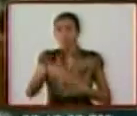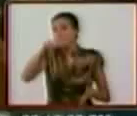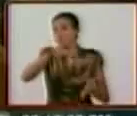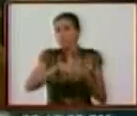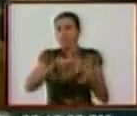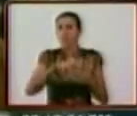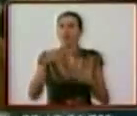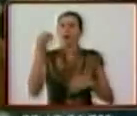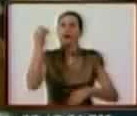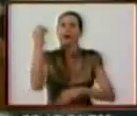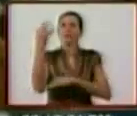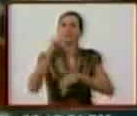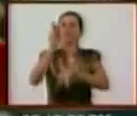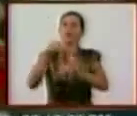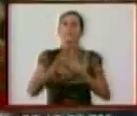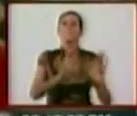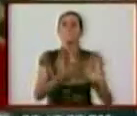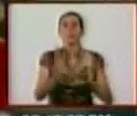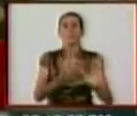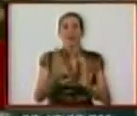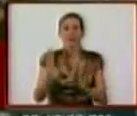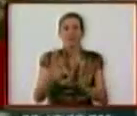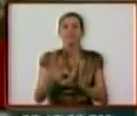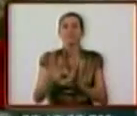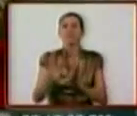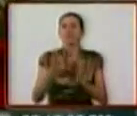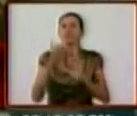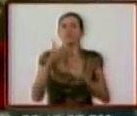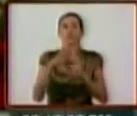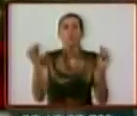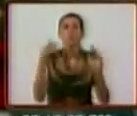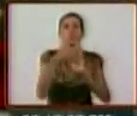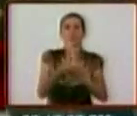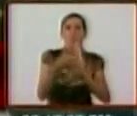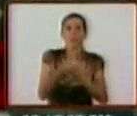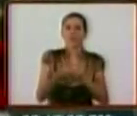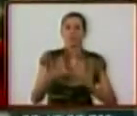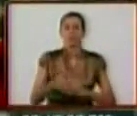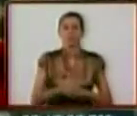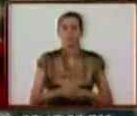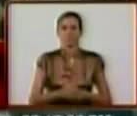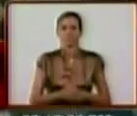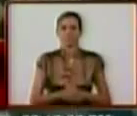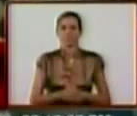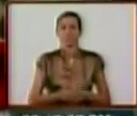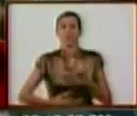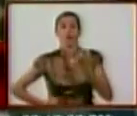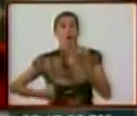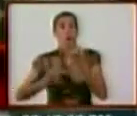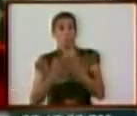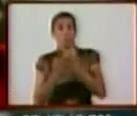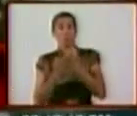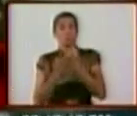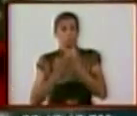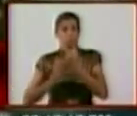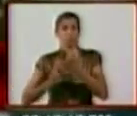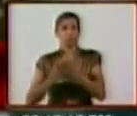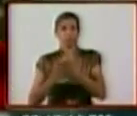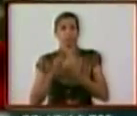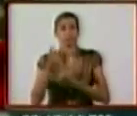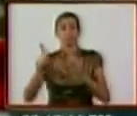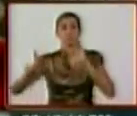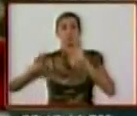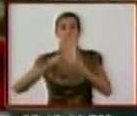está preparando todo lo concerniente a el apoyo que le va a dar también a la